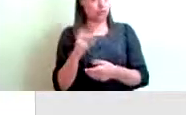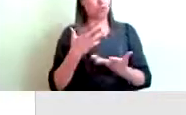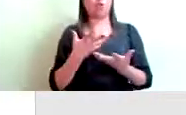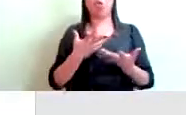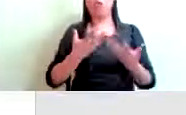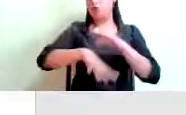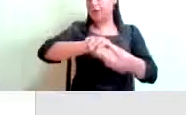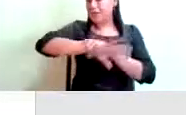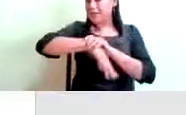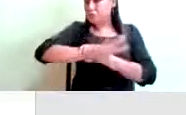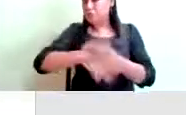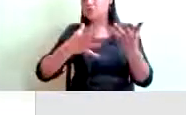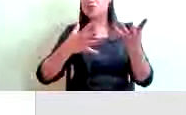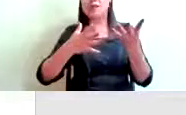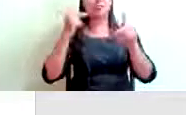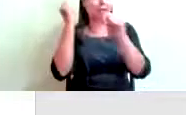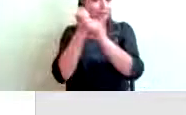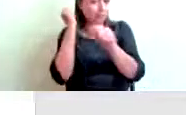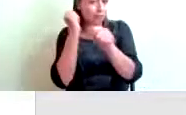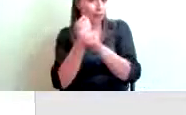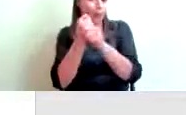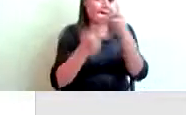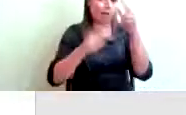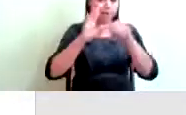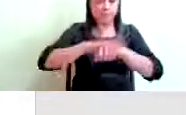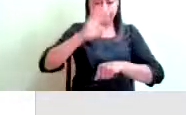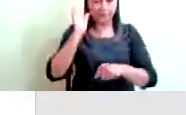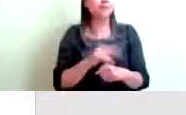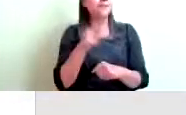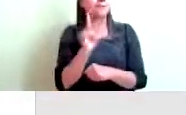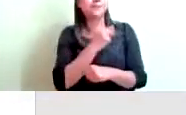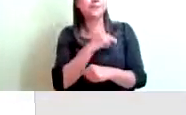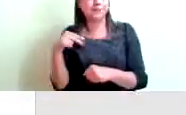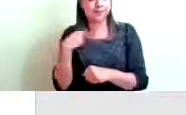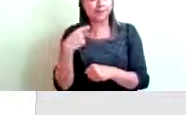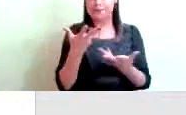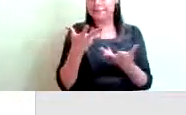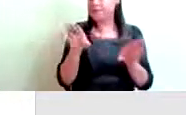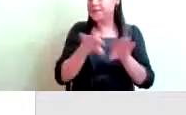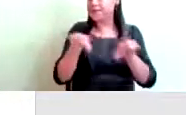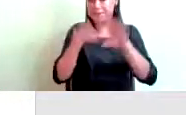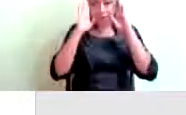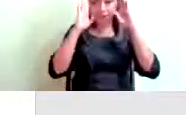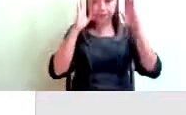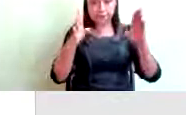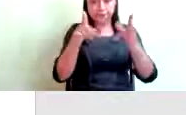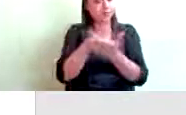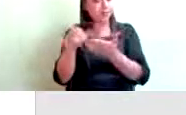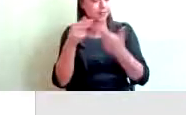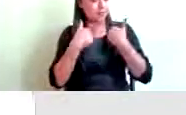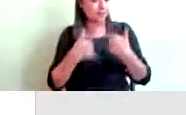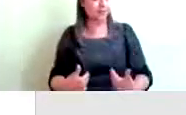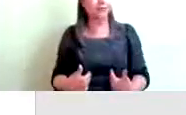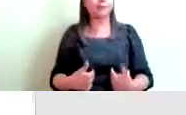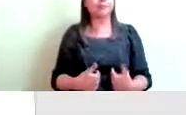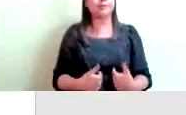residuos, el transporte, etcétera, pero deberíamos buscarlo desde justamente esta perspectiva de derechos humanos y con